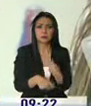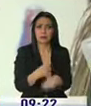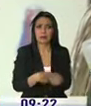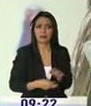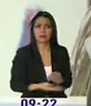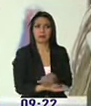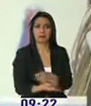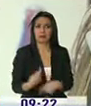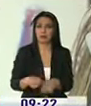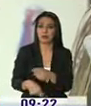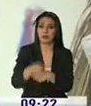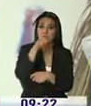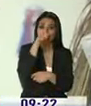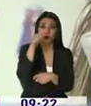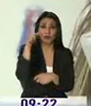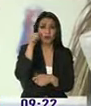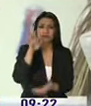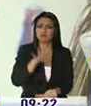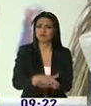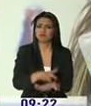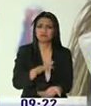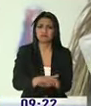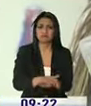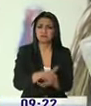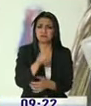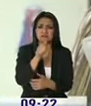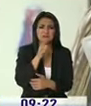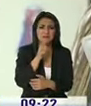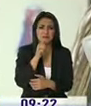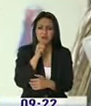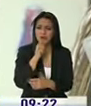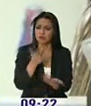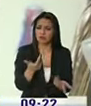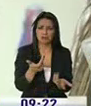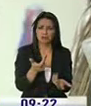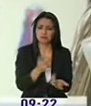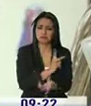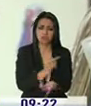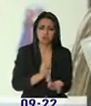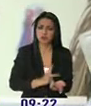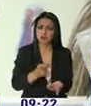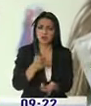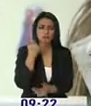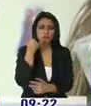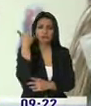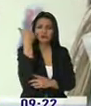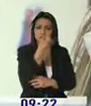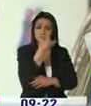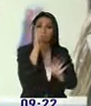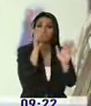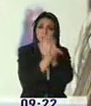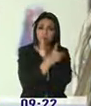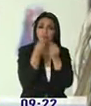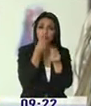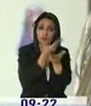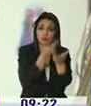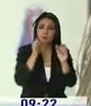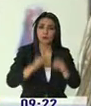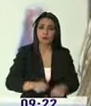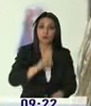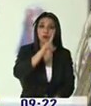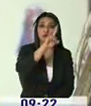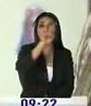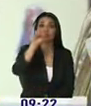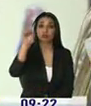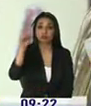de microtráfico, con toda la prudencia y la confidencialidad del caso, puede dar la información a través del